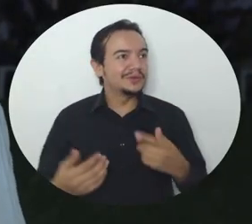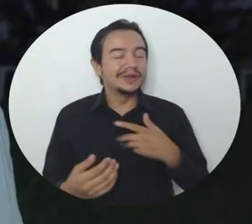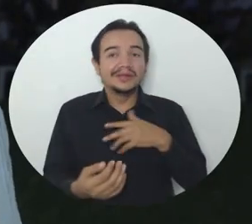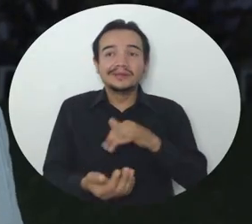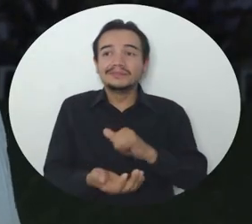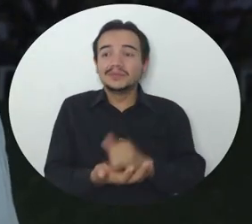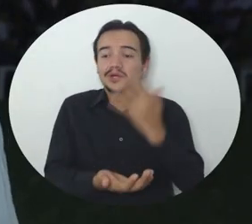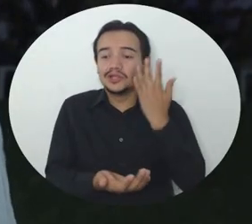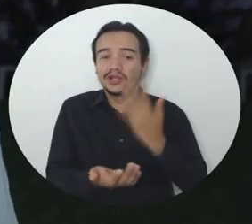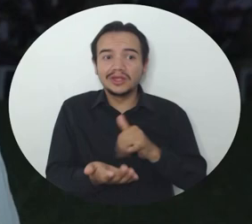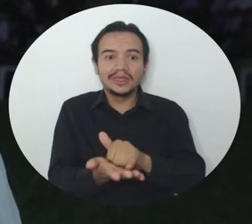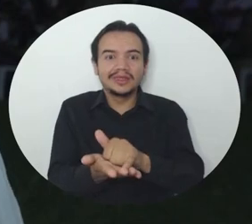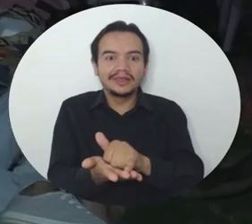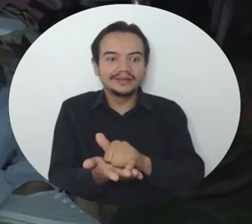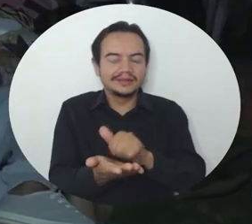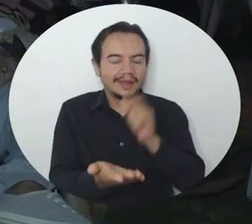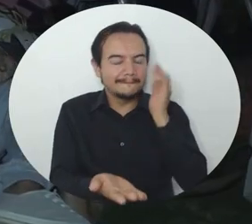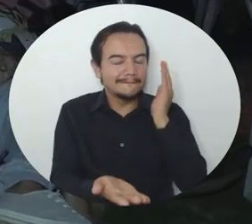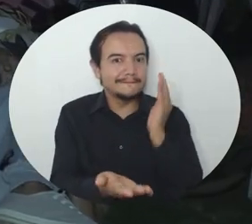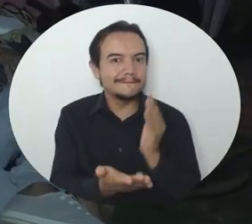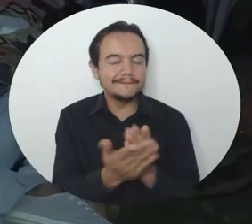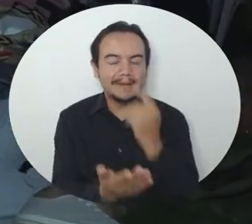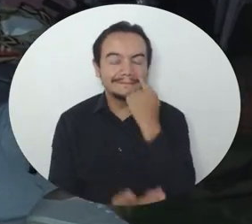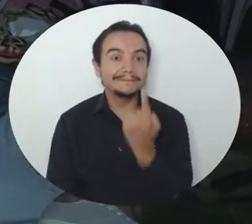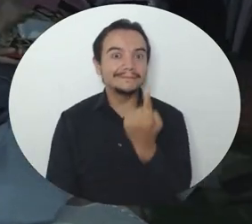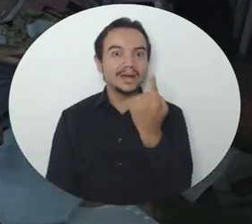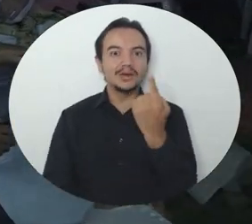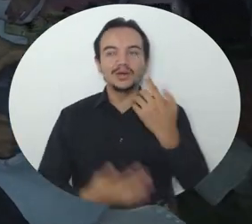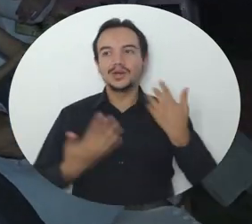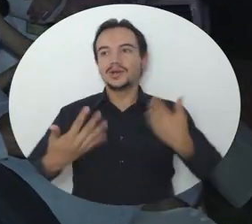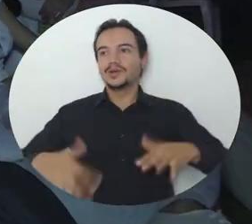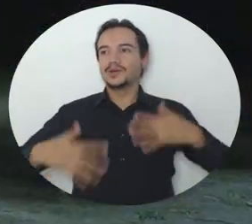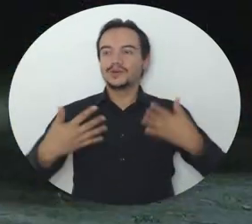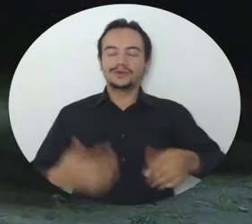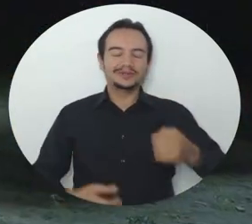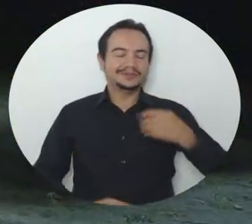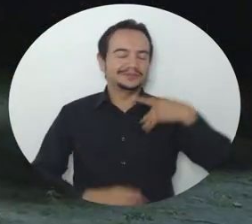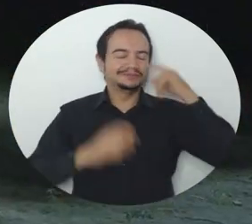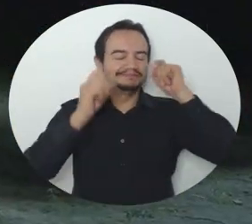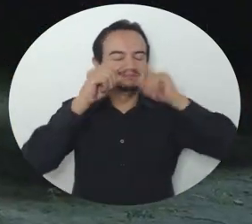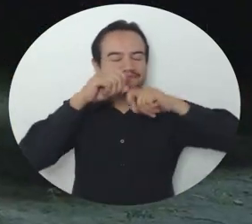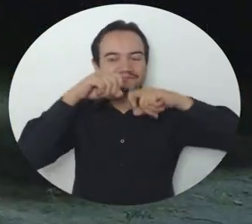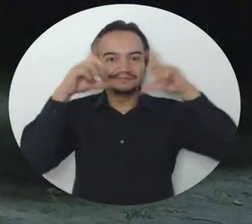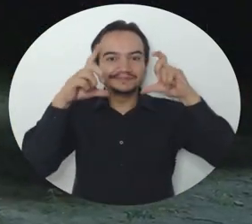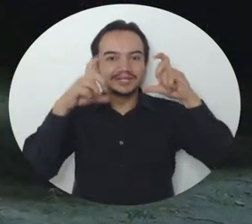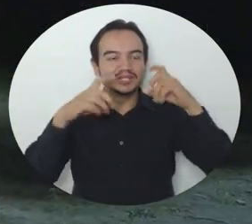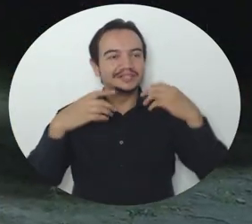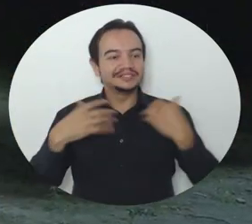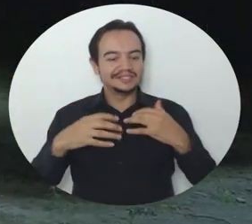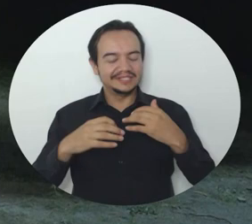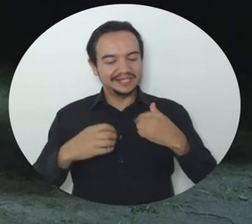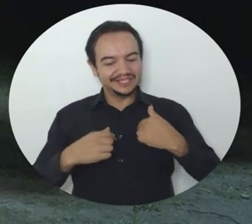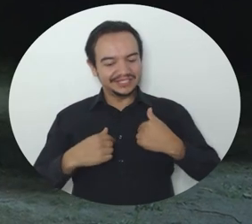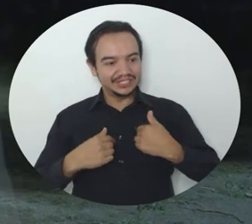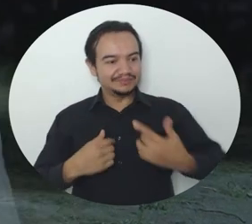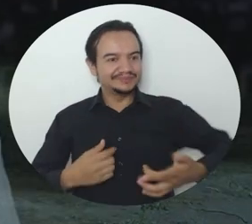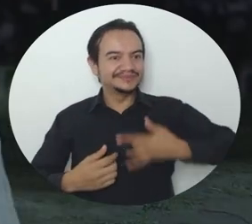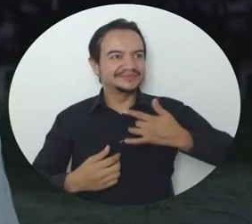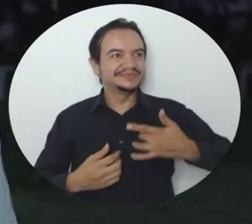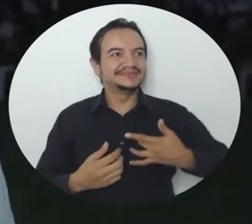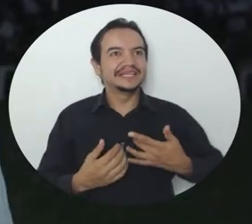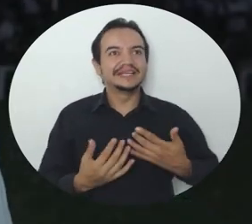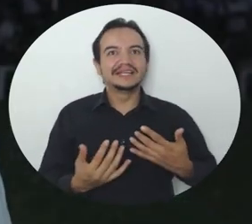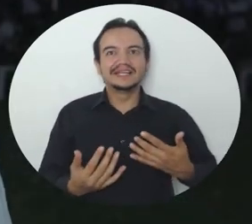fuera de lo de lo normal me parece demasiado sorprendente para mí pero yo